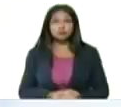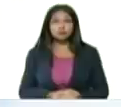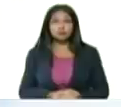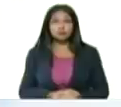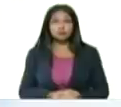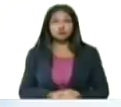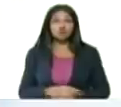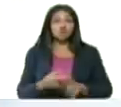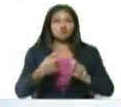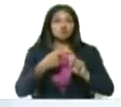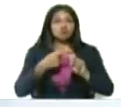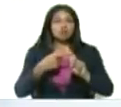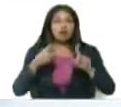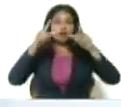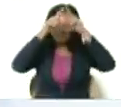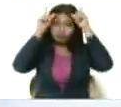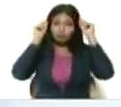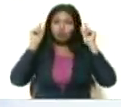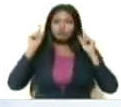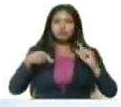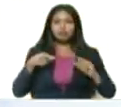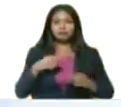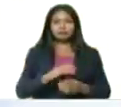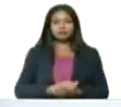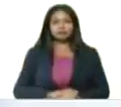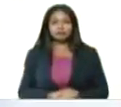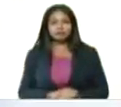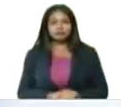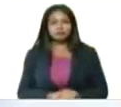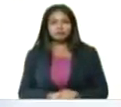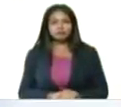dio positivo, enfermero también,